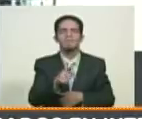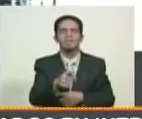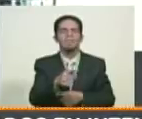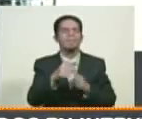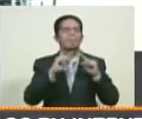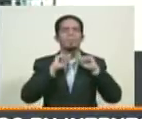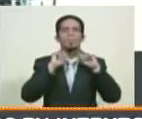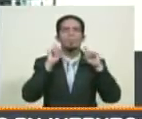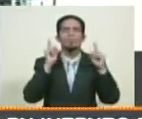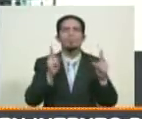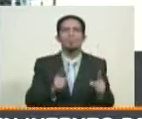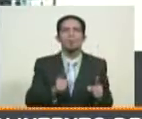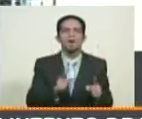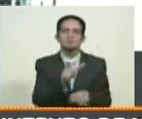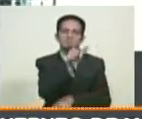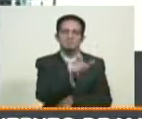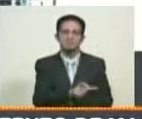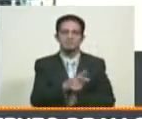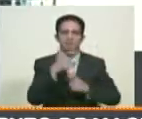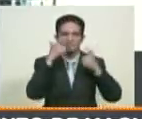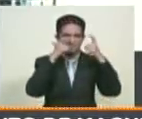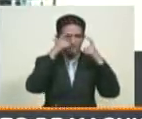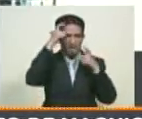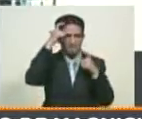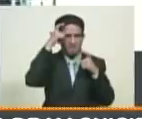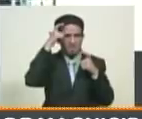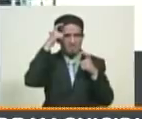fallecimiento del ciudadano presidente de la República,